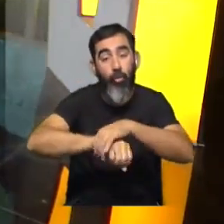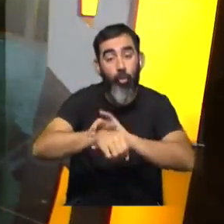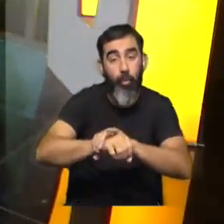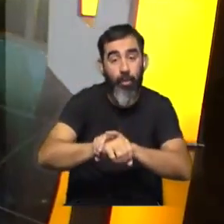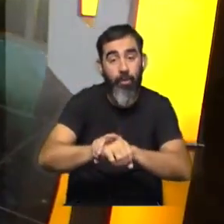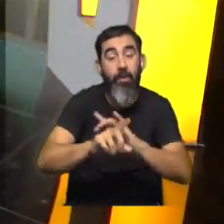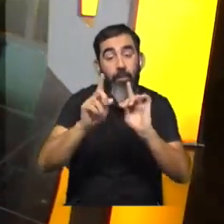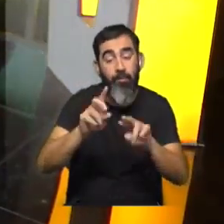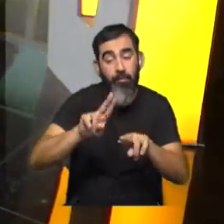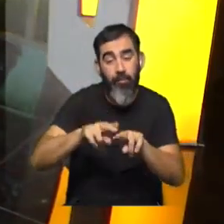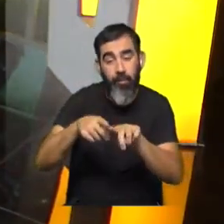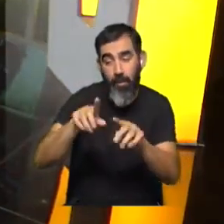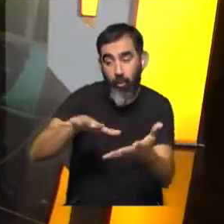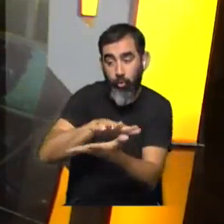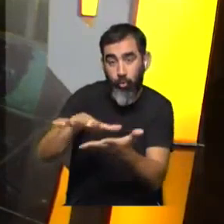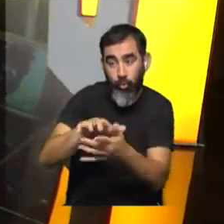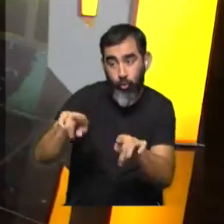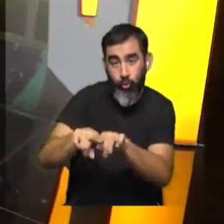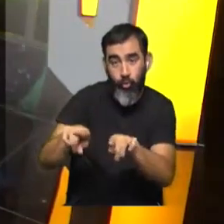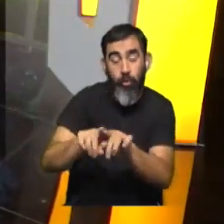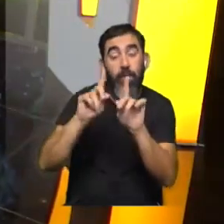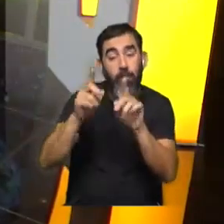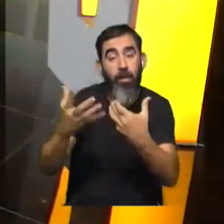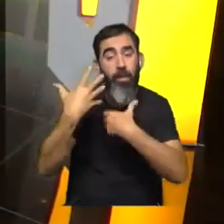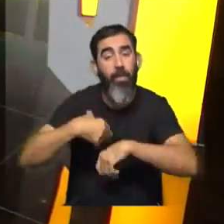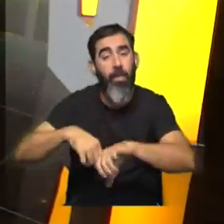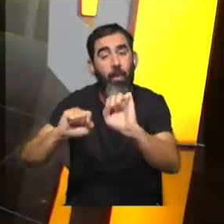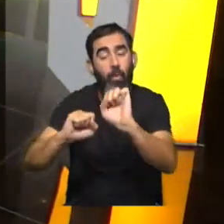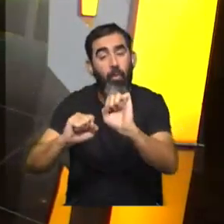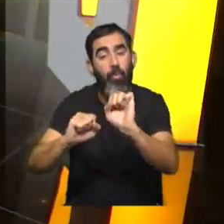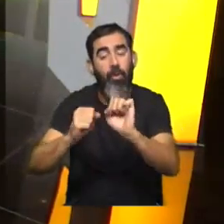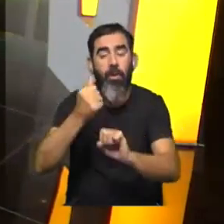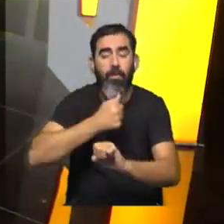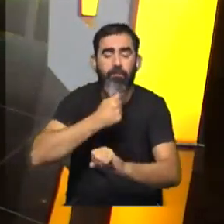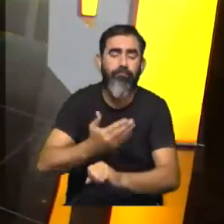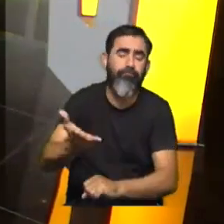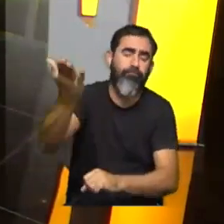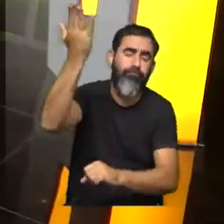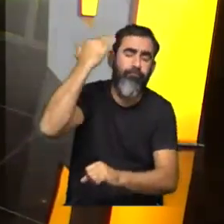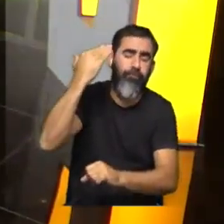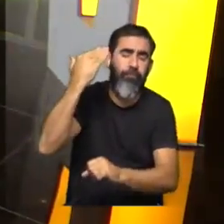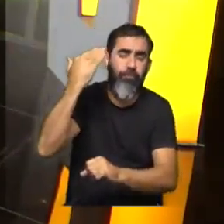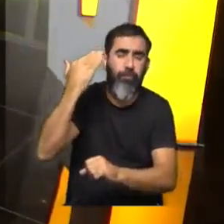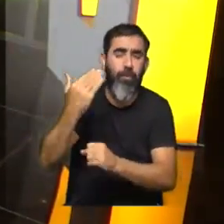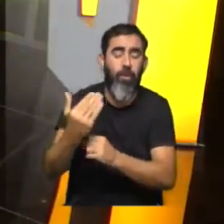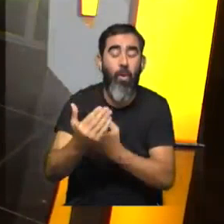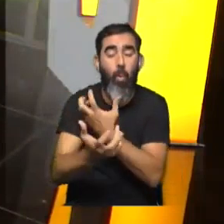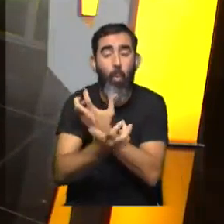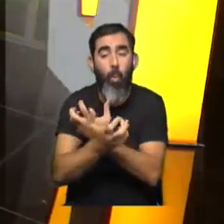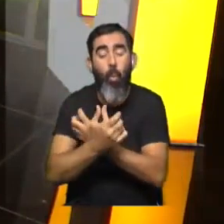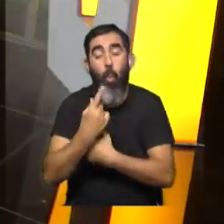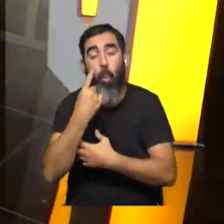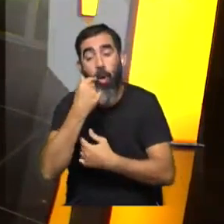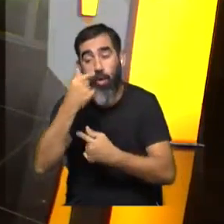como en un círculo, ¿no?, al punto de partida, también se han encontrado algunos de los vestigios más antiguos de la presencia de hombres, de Homo